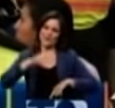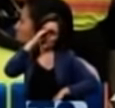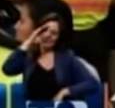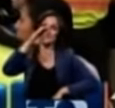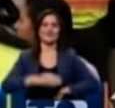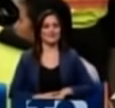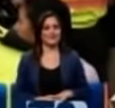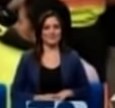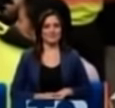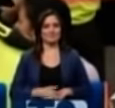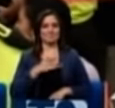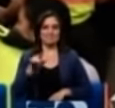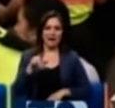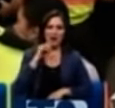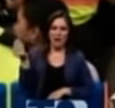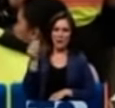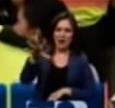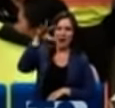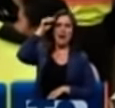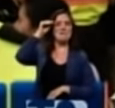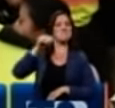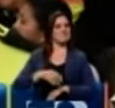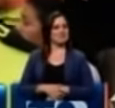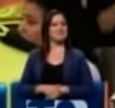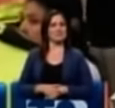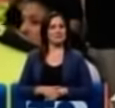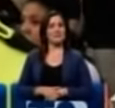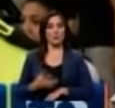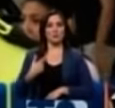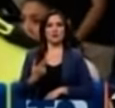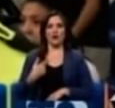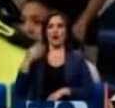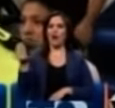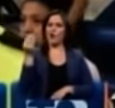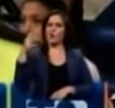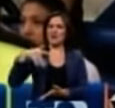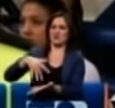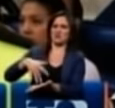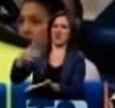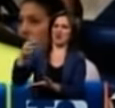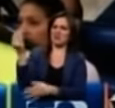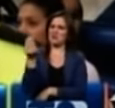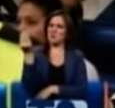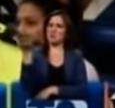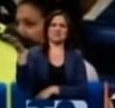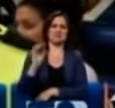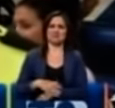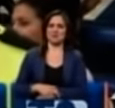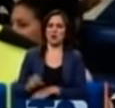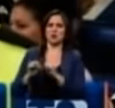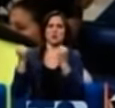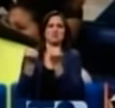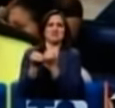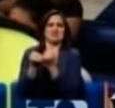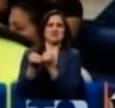la vez que nosotros nos enriquecemos de ellos y también nosotros también rompemos el estereotipo de que el joven estudiante, adolescente de esta época en nuestra